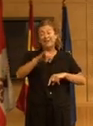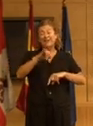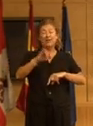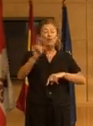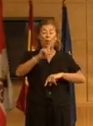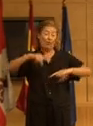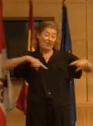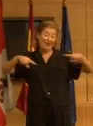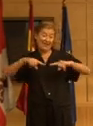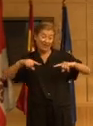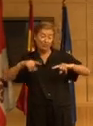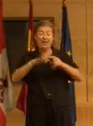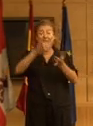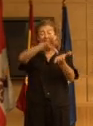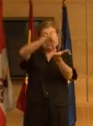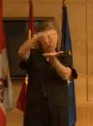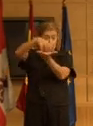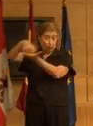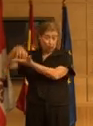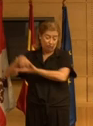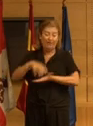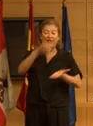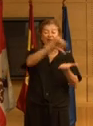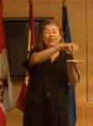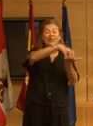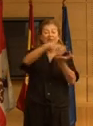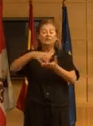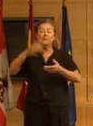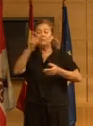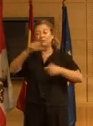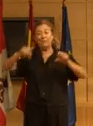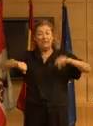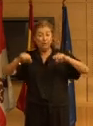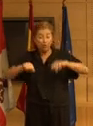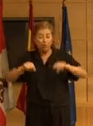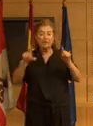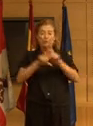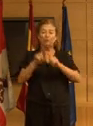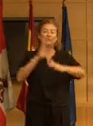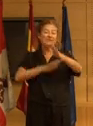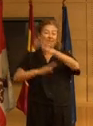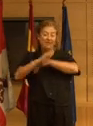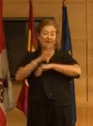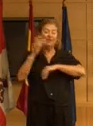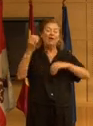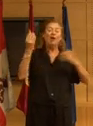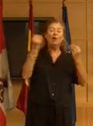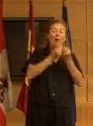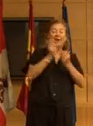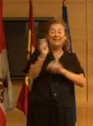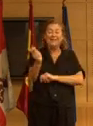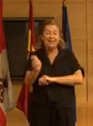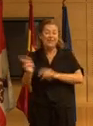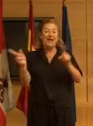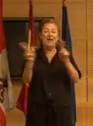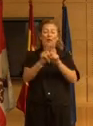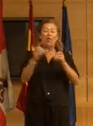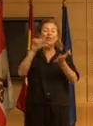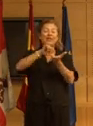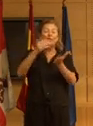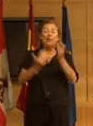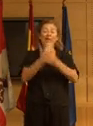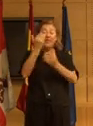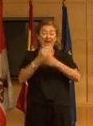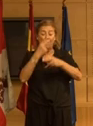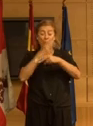no directivo de centros. Centros tanto de mayores como de discapacidad, como residencias, como centros de día,